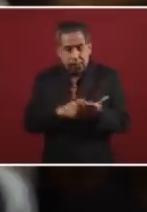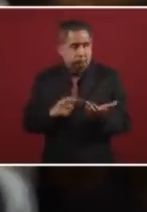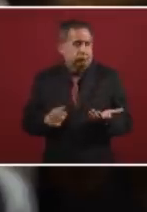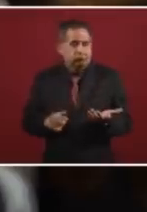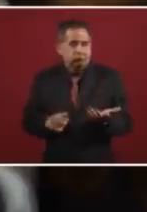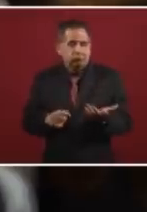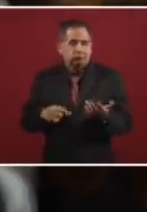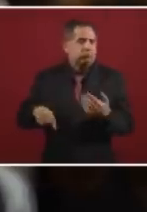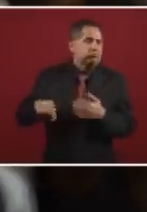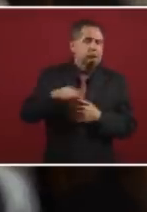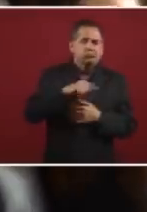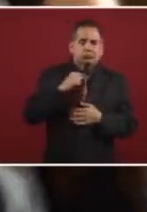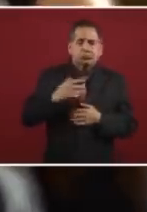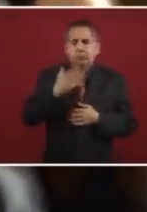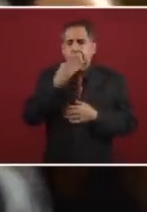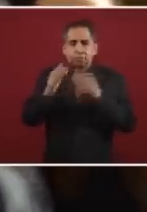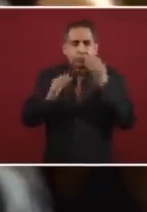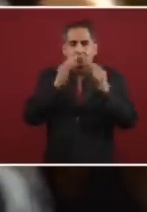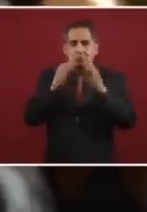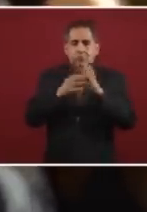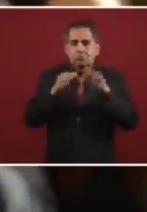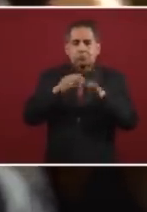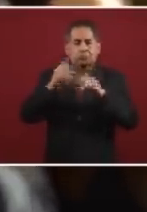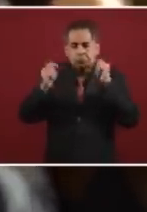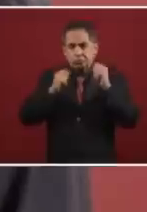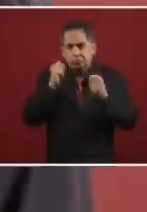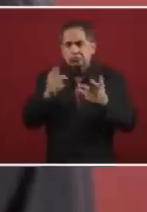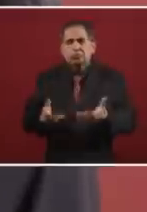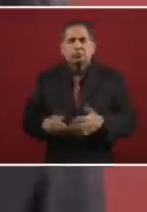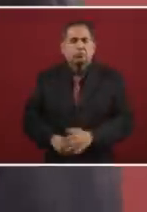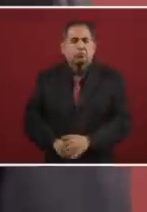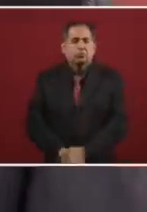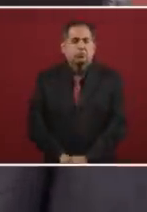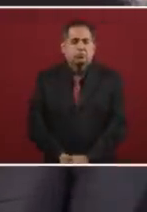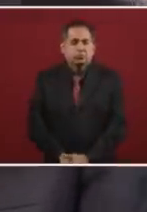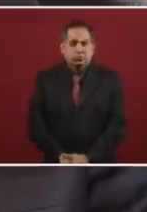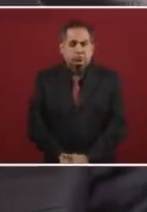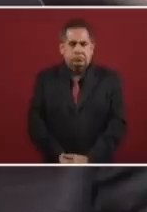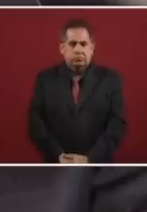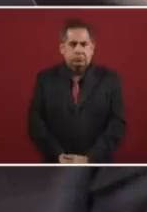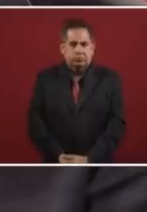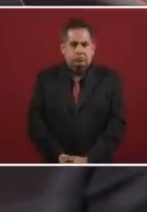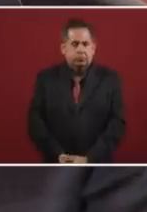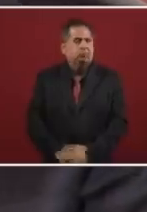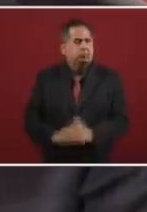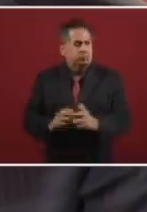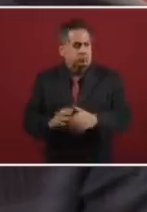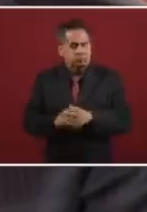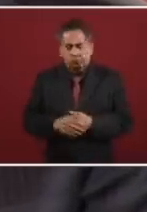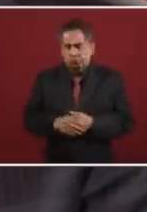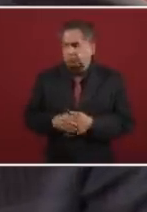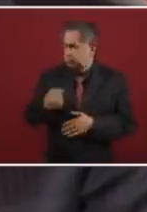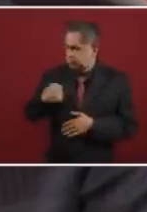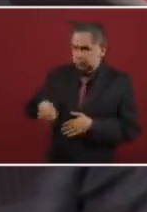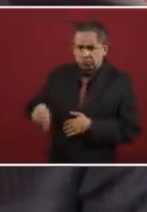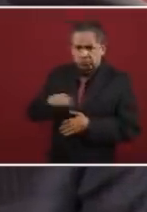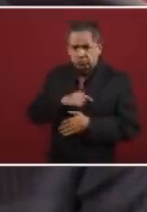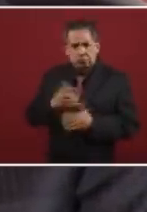concuerda con las buenas noticias en materia turística bueno nosotros estamos haciendo